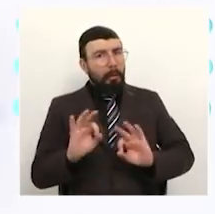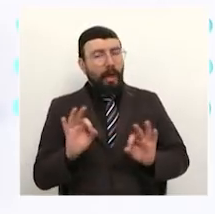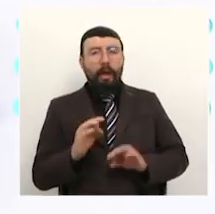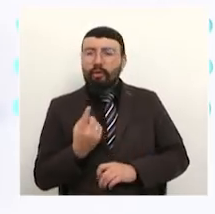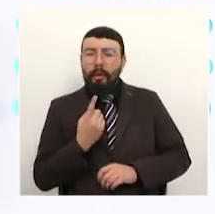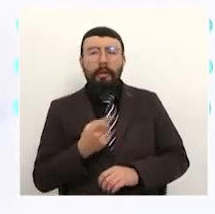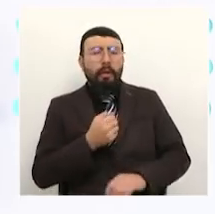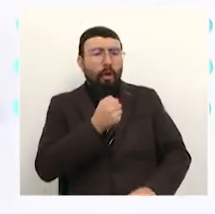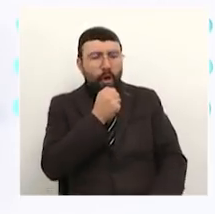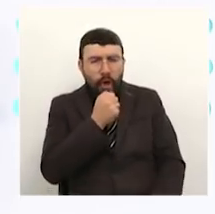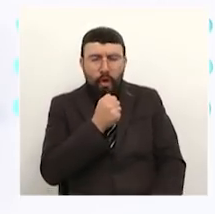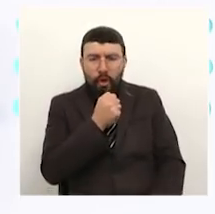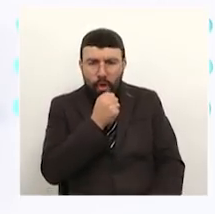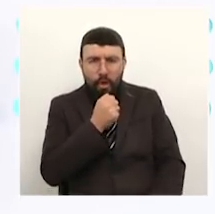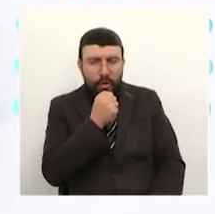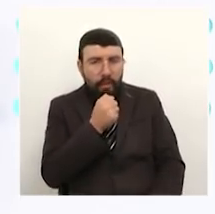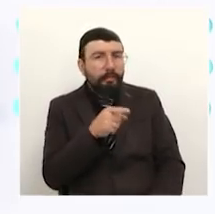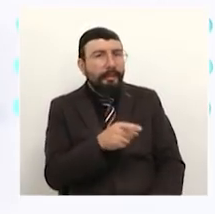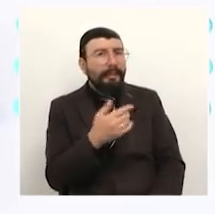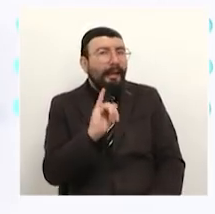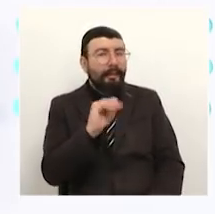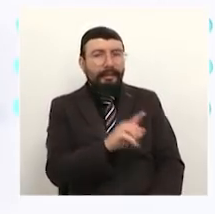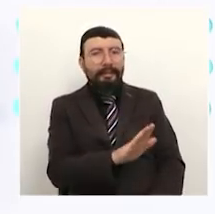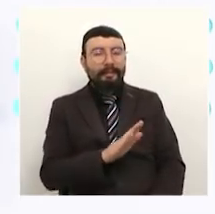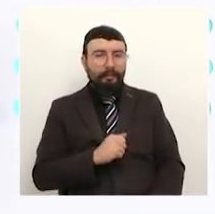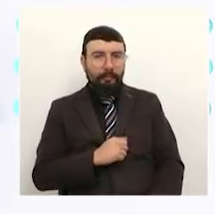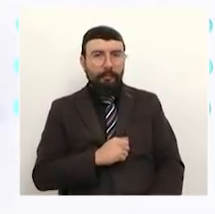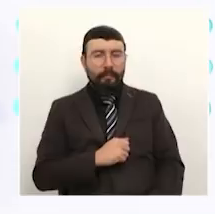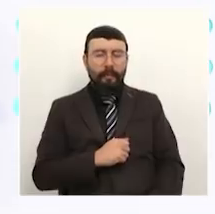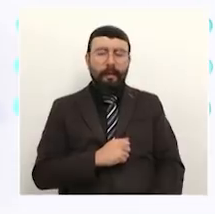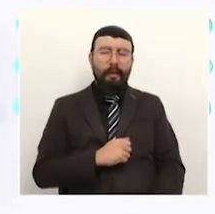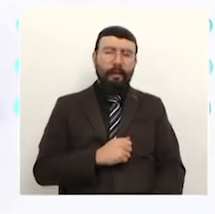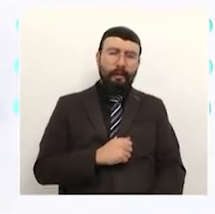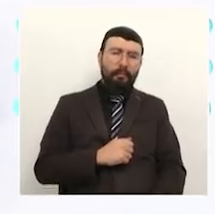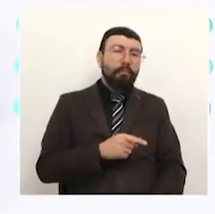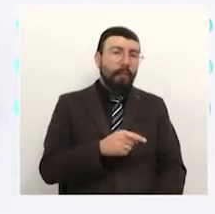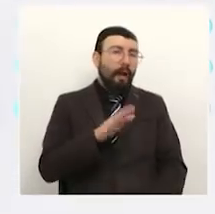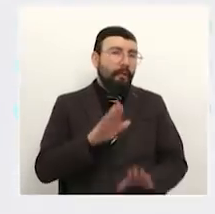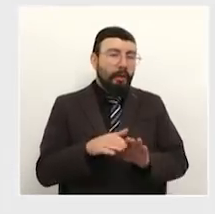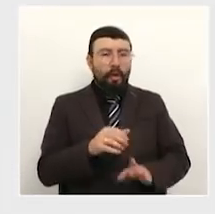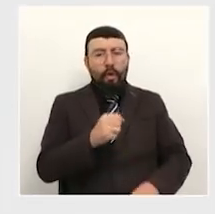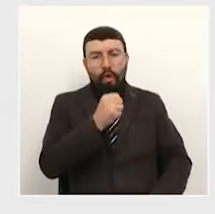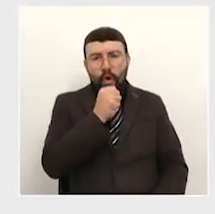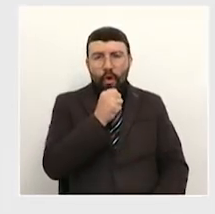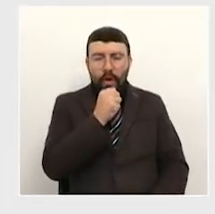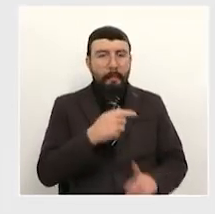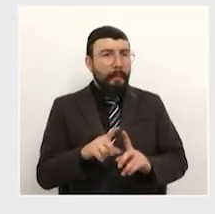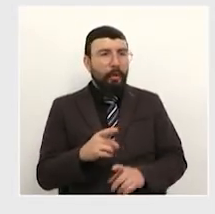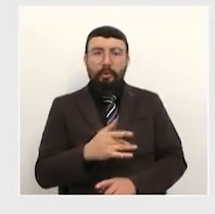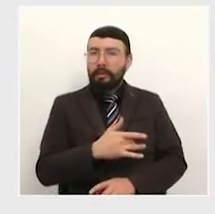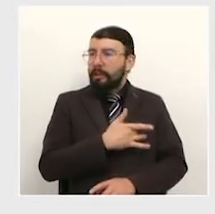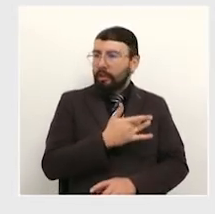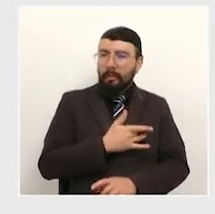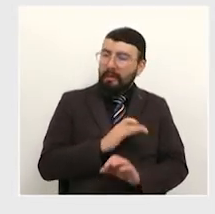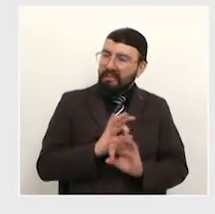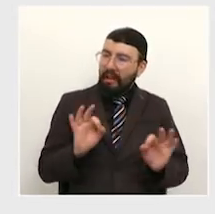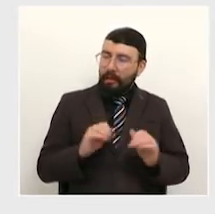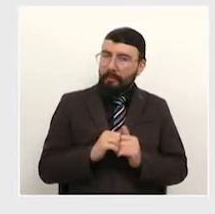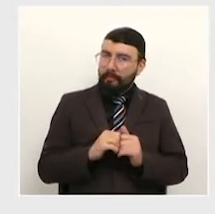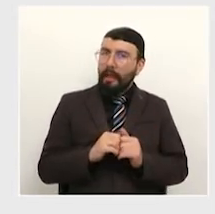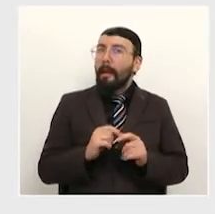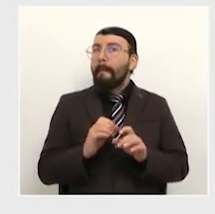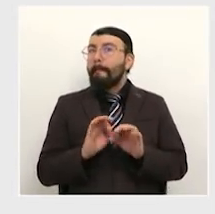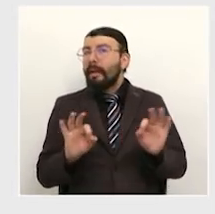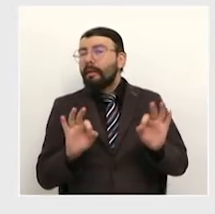como que relaciona con el reflujo gastroesofágico la tos del reflujo puede ser pero no va acompañada de síntomas beta pero sí me parece bien